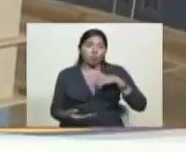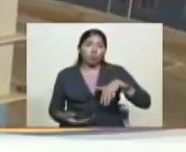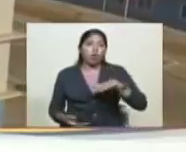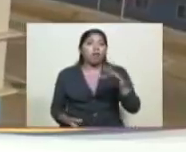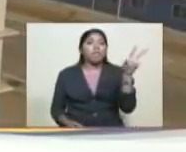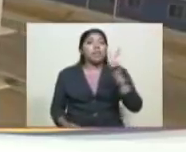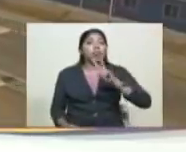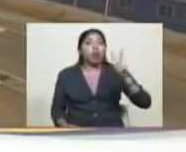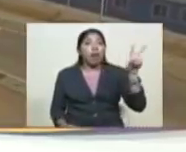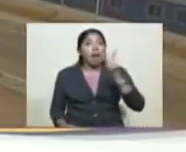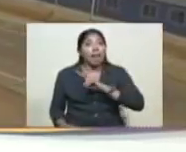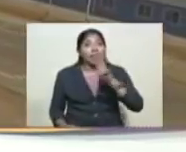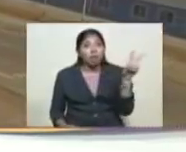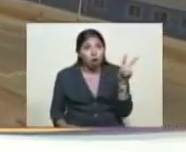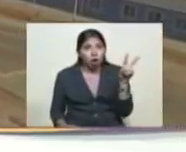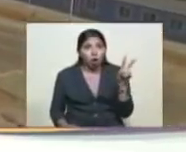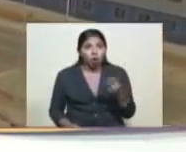venezolano.